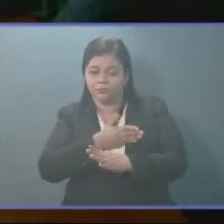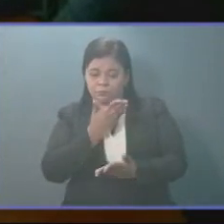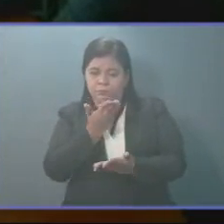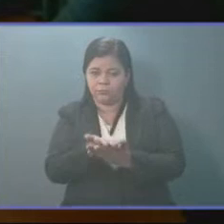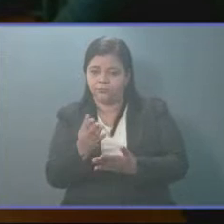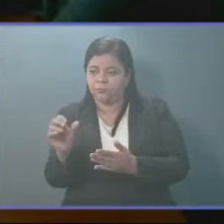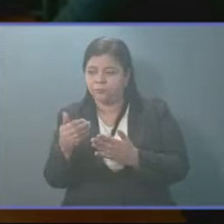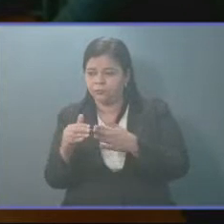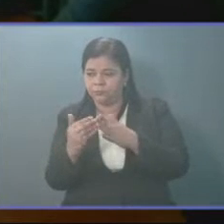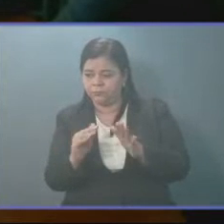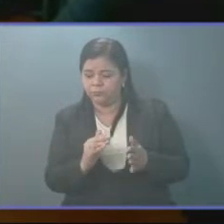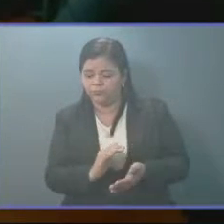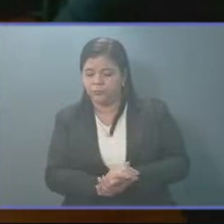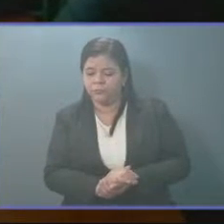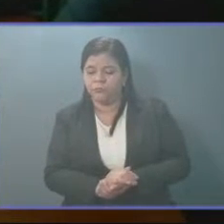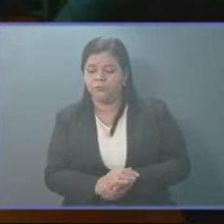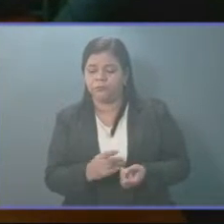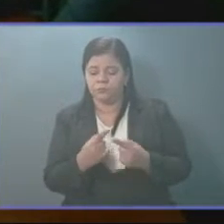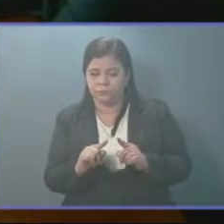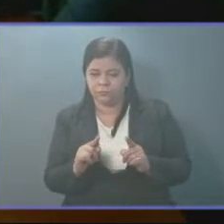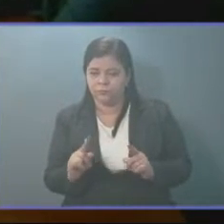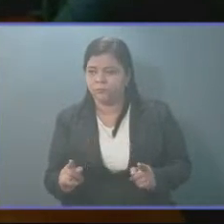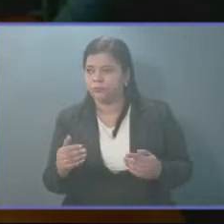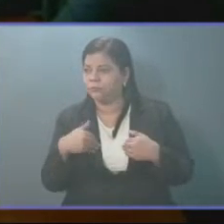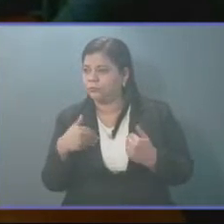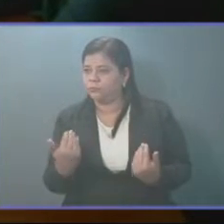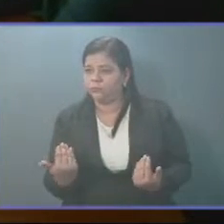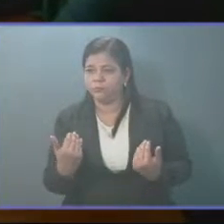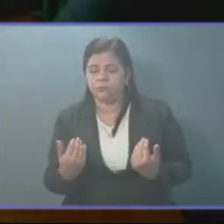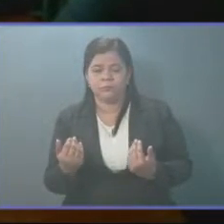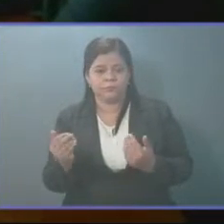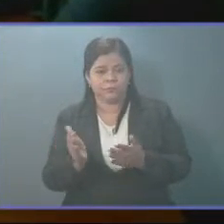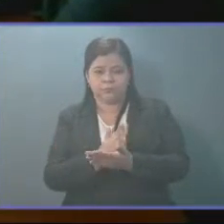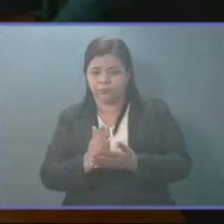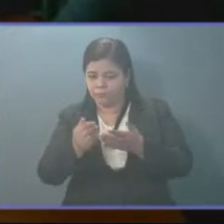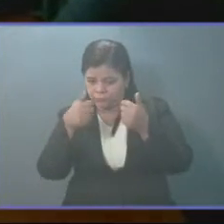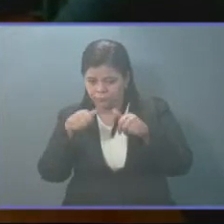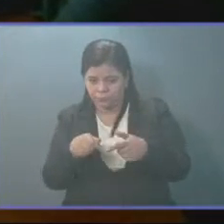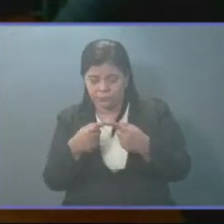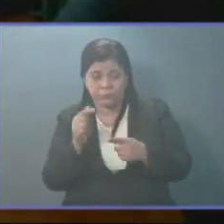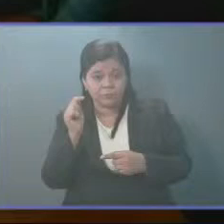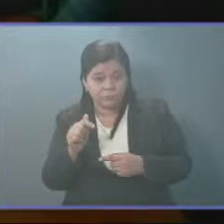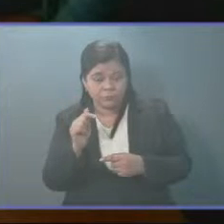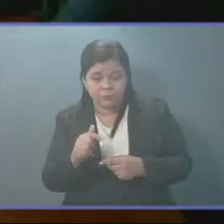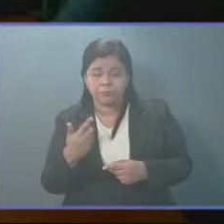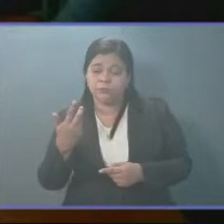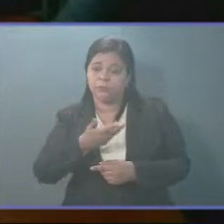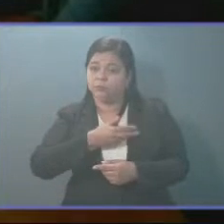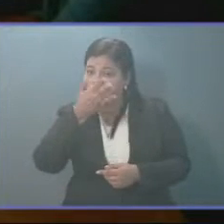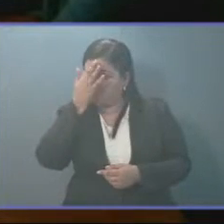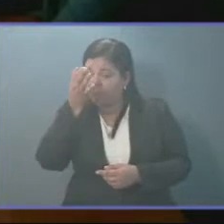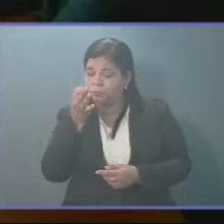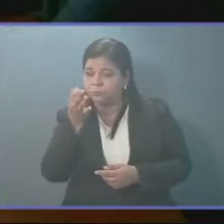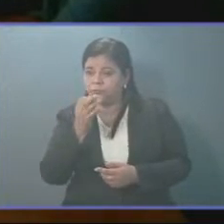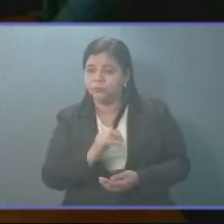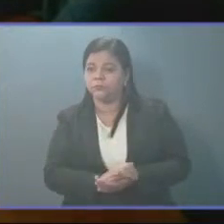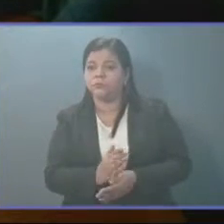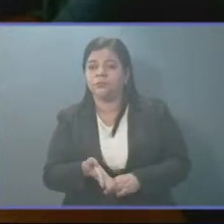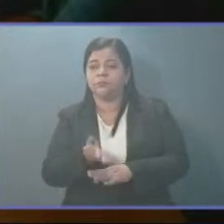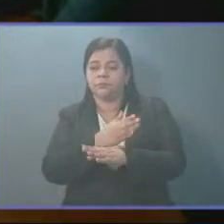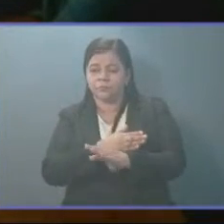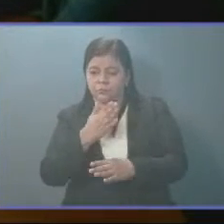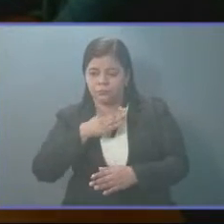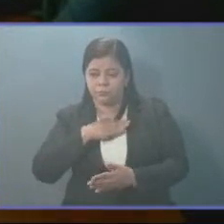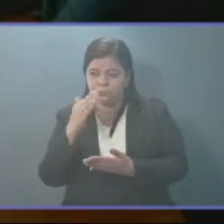otra propuesta, pero no ha habido ningún acuerdo. Por eso ahí yo creería, fíjense, yo estuve estudiándolo